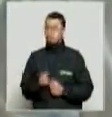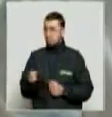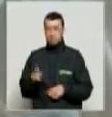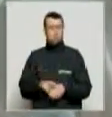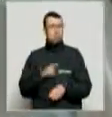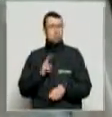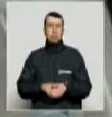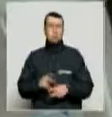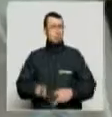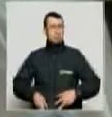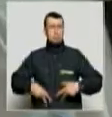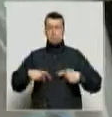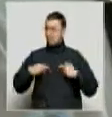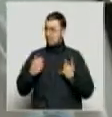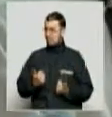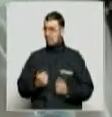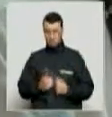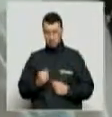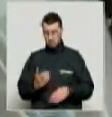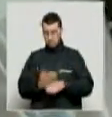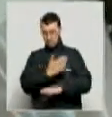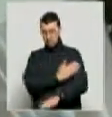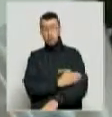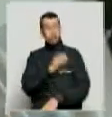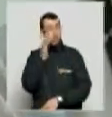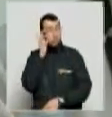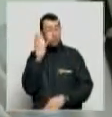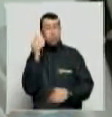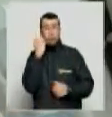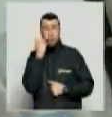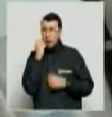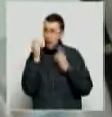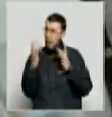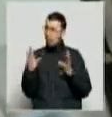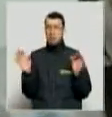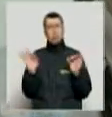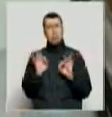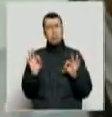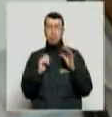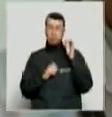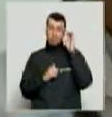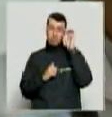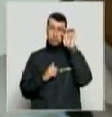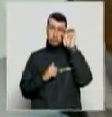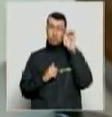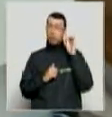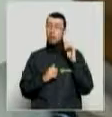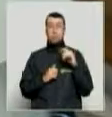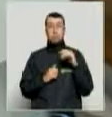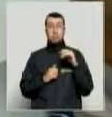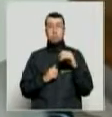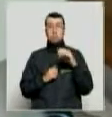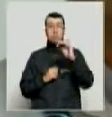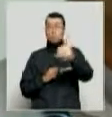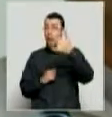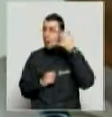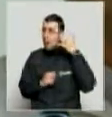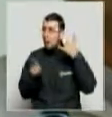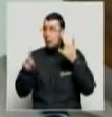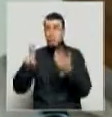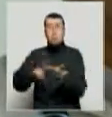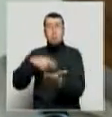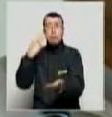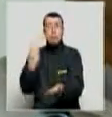vida, sin alteraciones pues en sí mismo. Resulta que nos llamaron porque presentó un desmayo, un